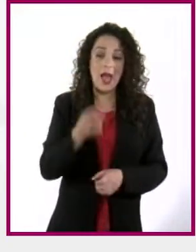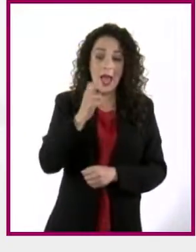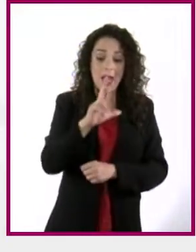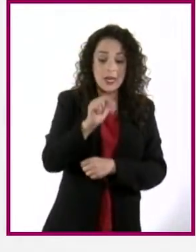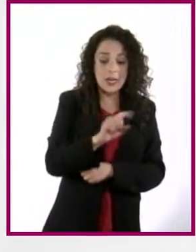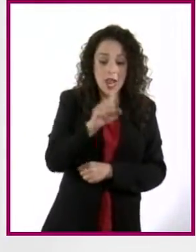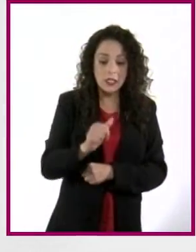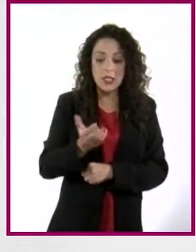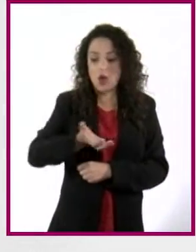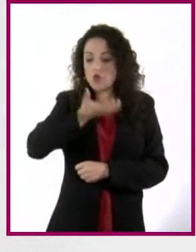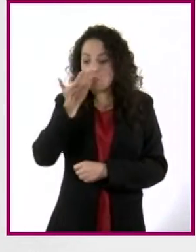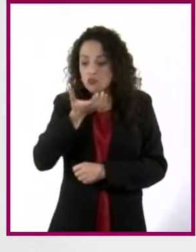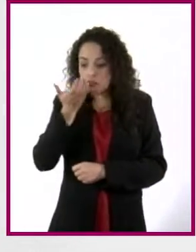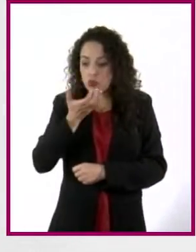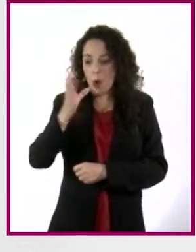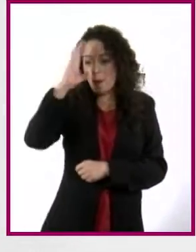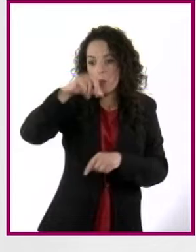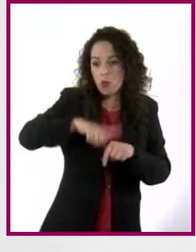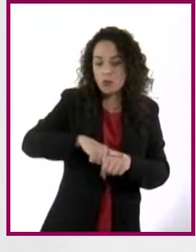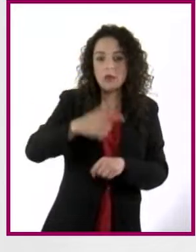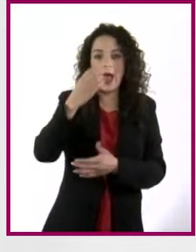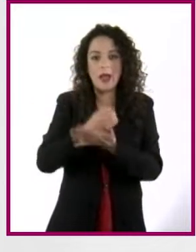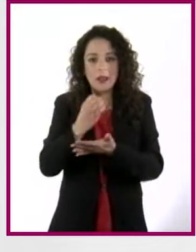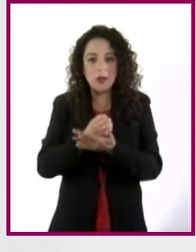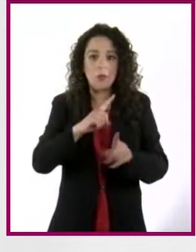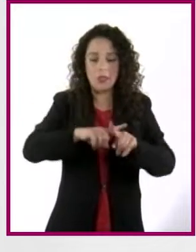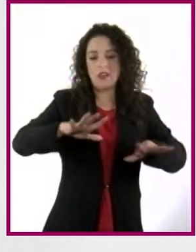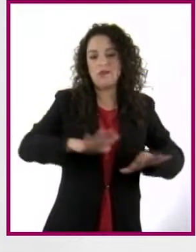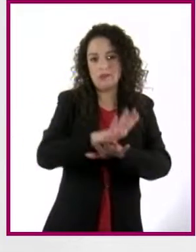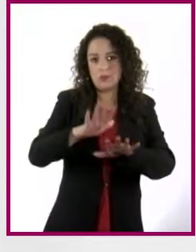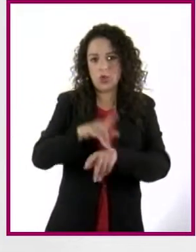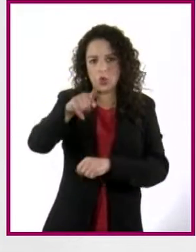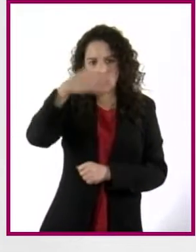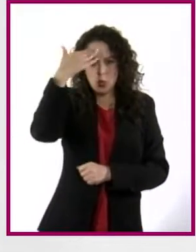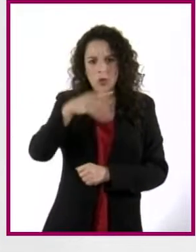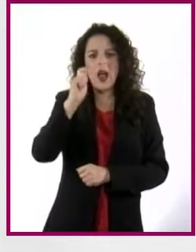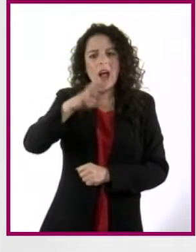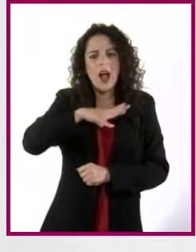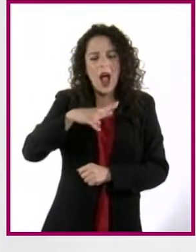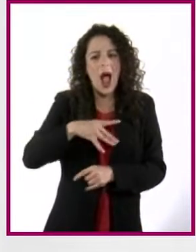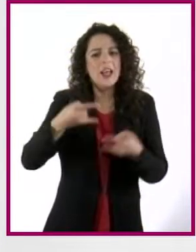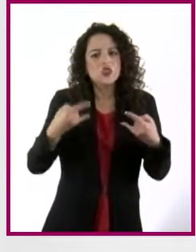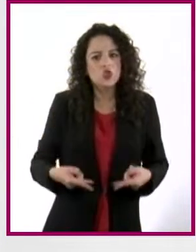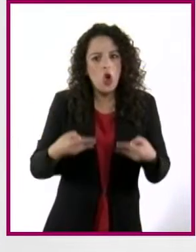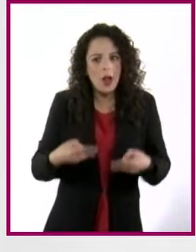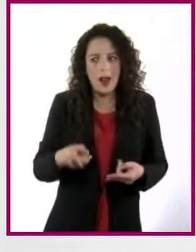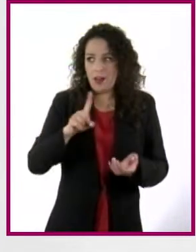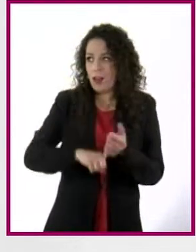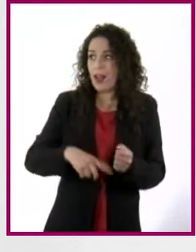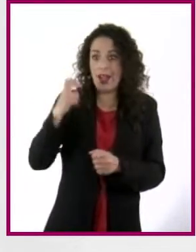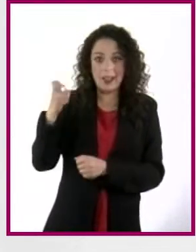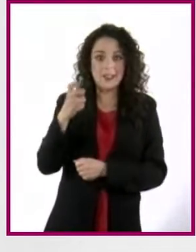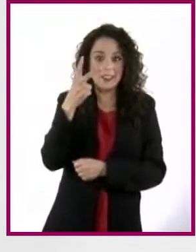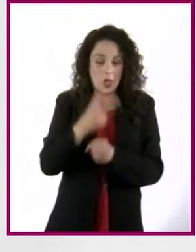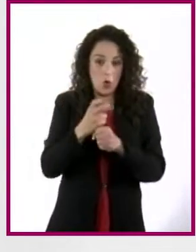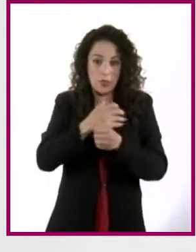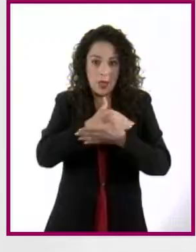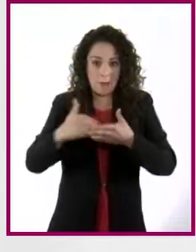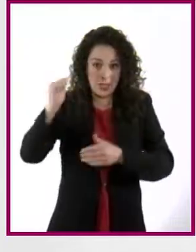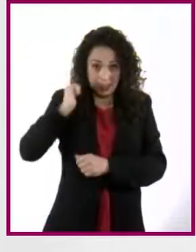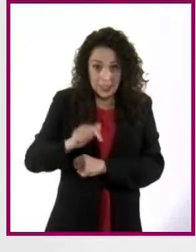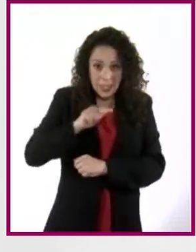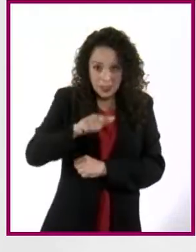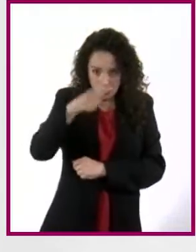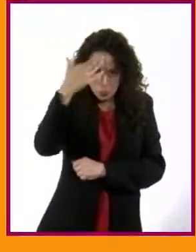costumbres y economías. ¿Sabes qué había en el centro del Zócalo capitalino durante la segunda mitad del siglo XVII? ¿Sabes lo que